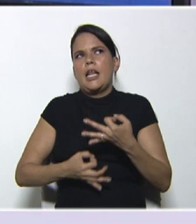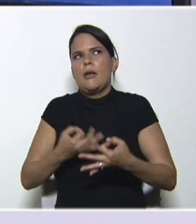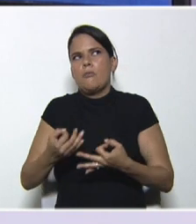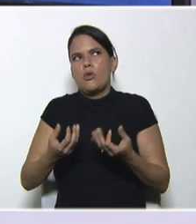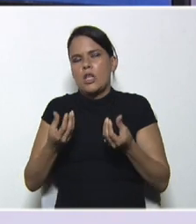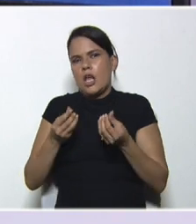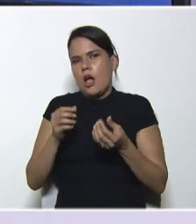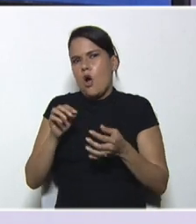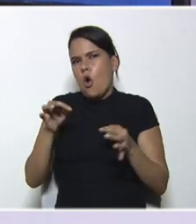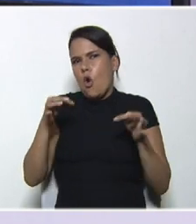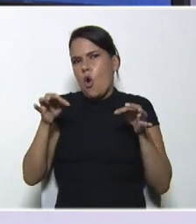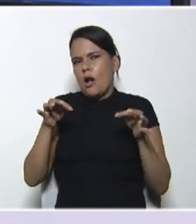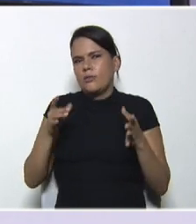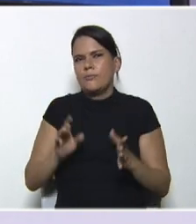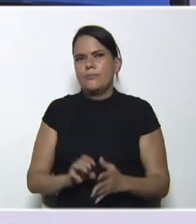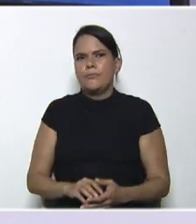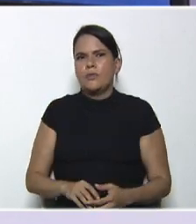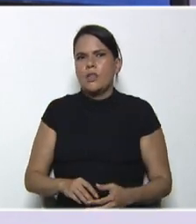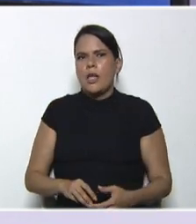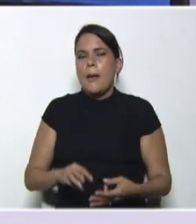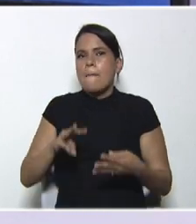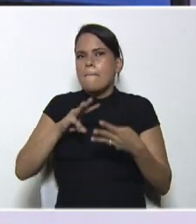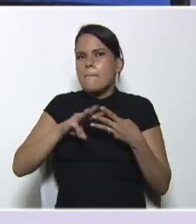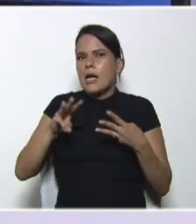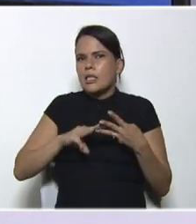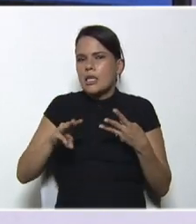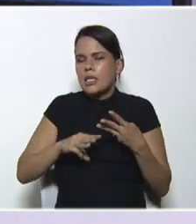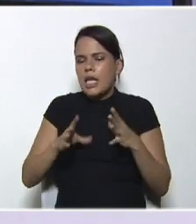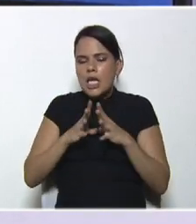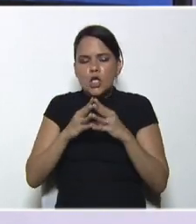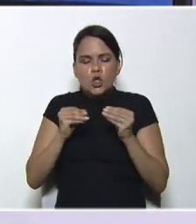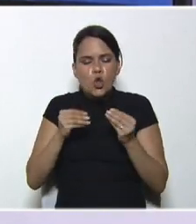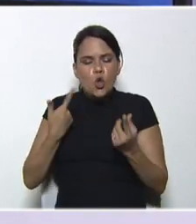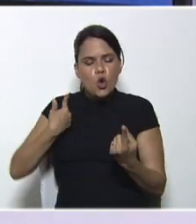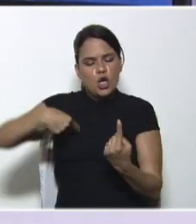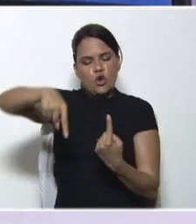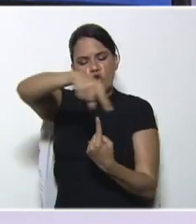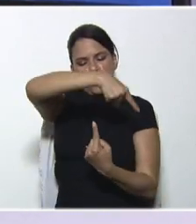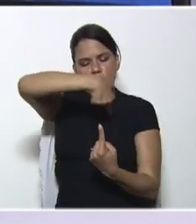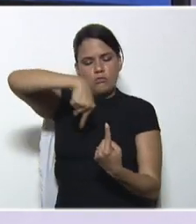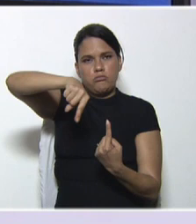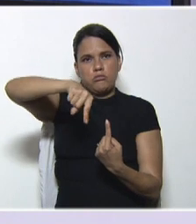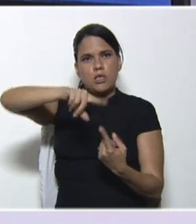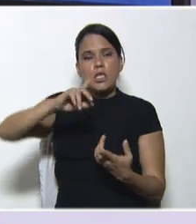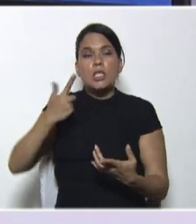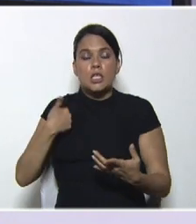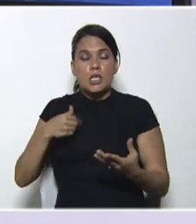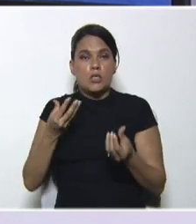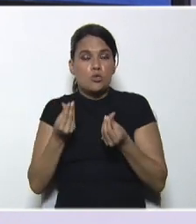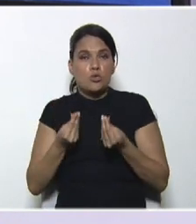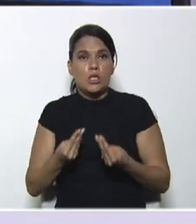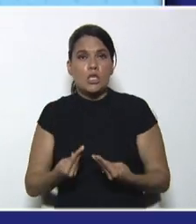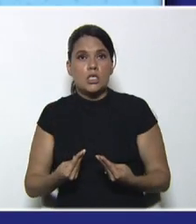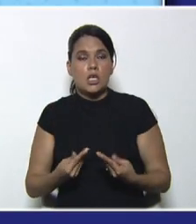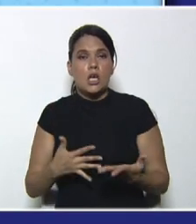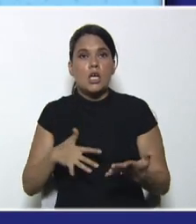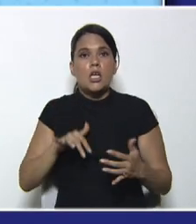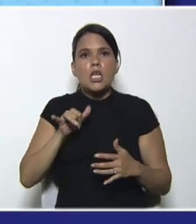hojas. Materia. Materia es todo lo que nos rodea, ¿verdad? Contiene sustancias